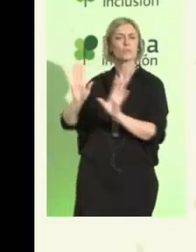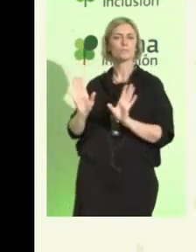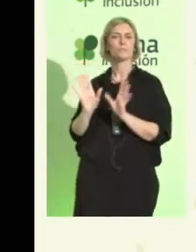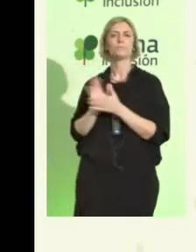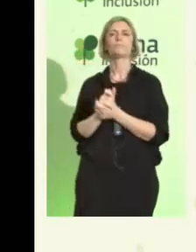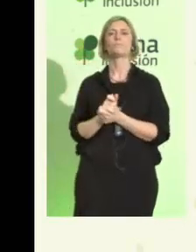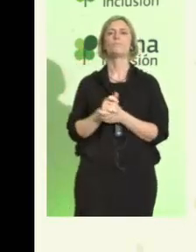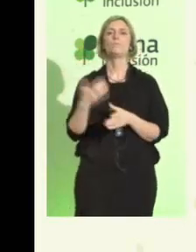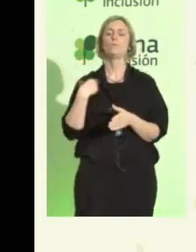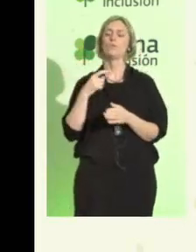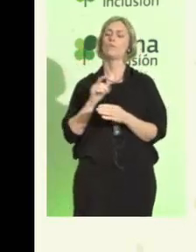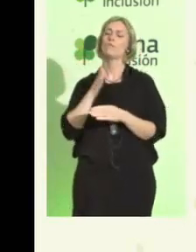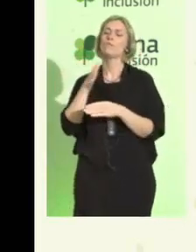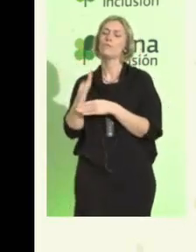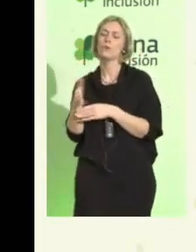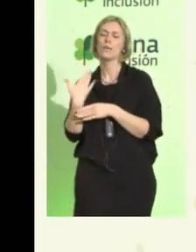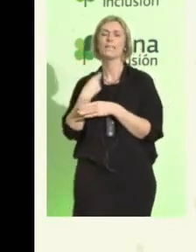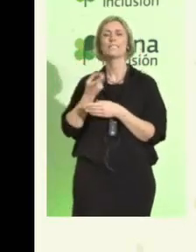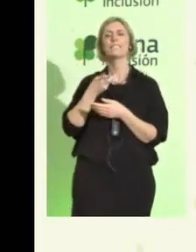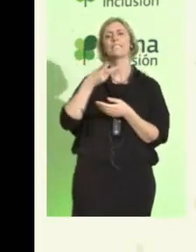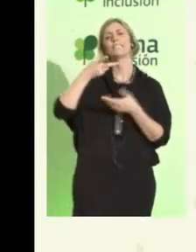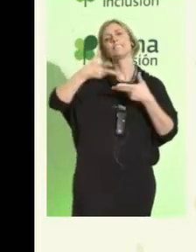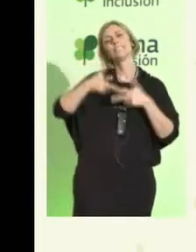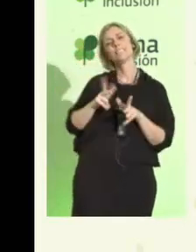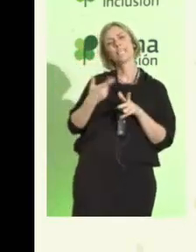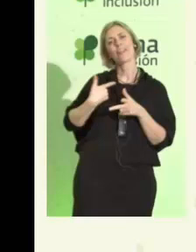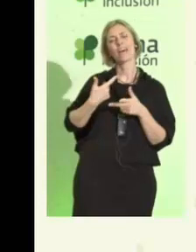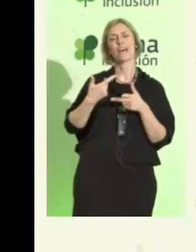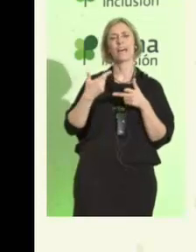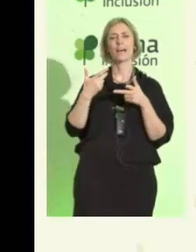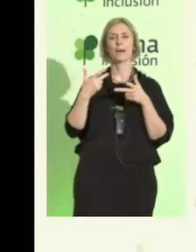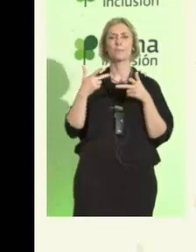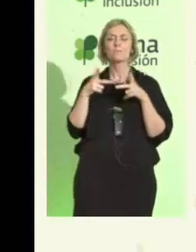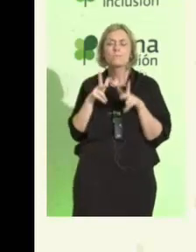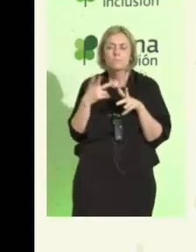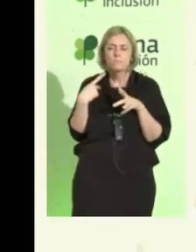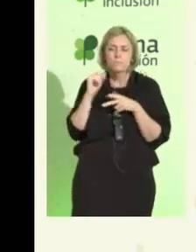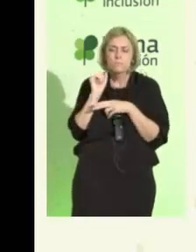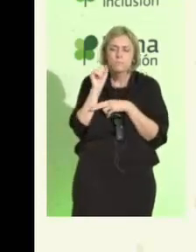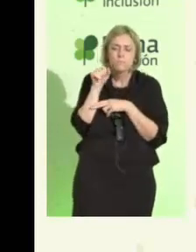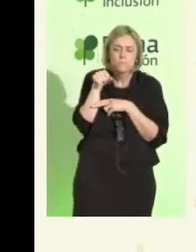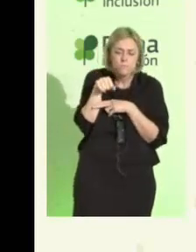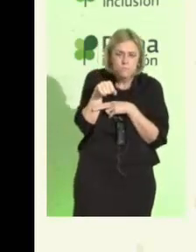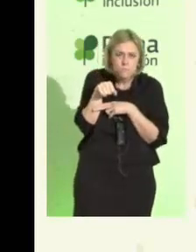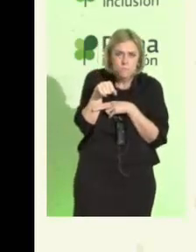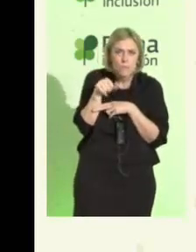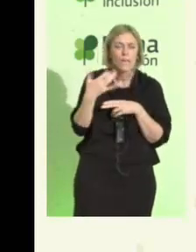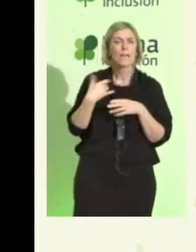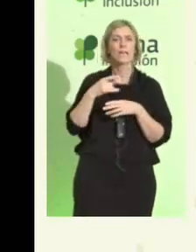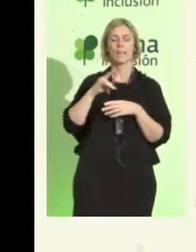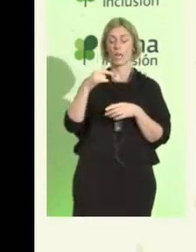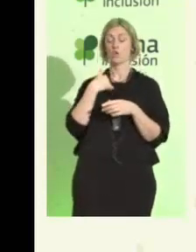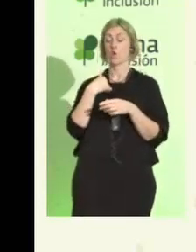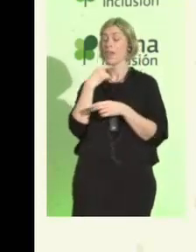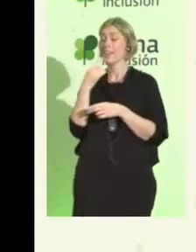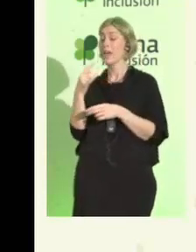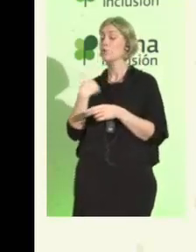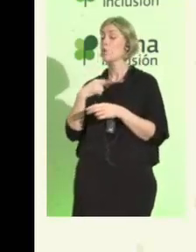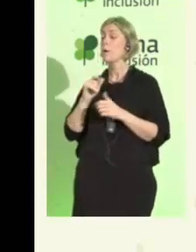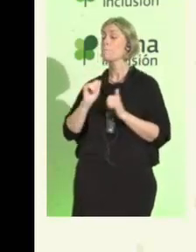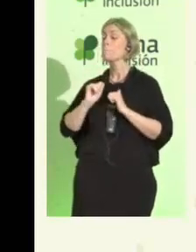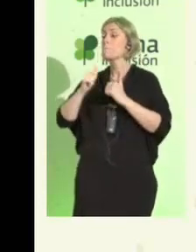1996. Y estaba sentada encorvada en una silla. Y le dije, bueno, estamos empezando con esta organización, esta asociación.